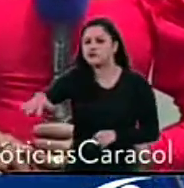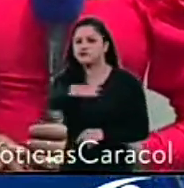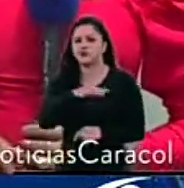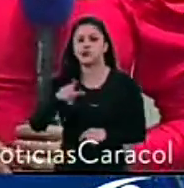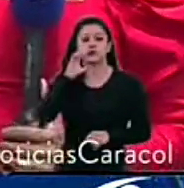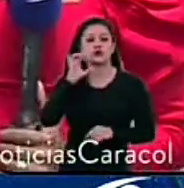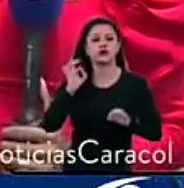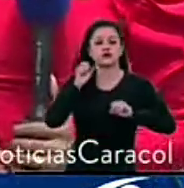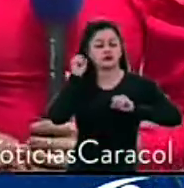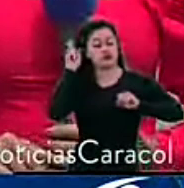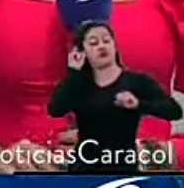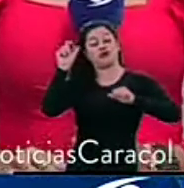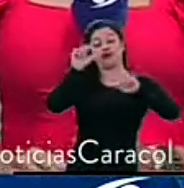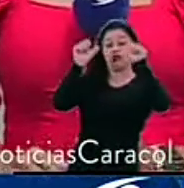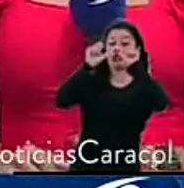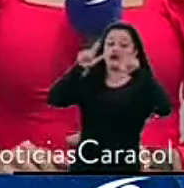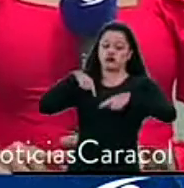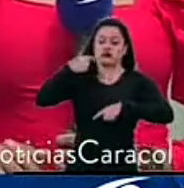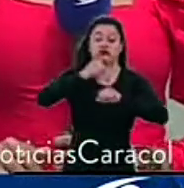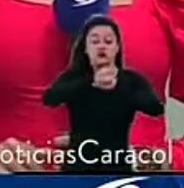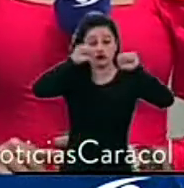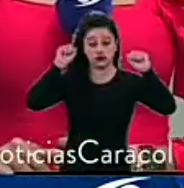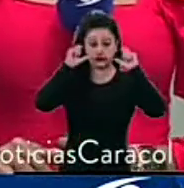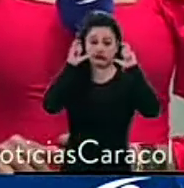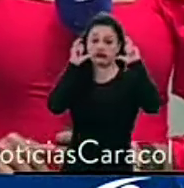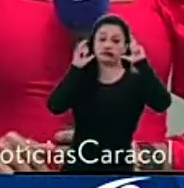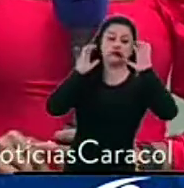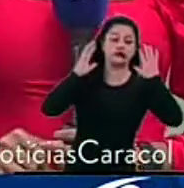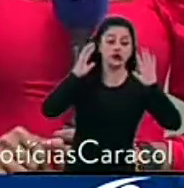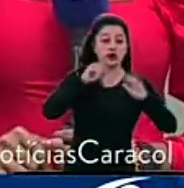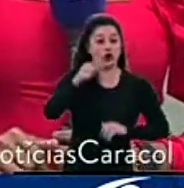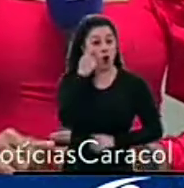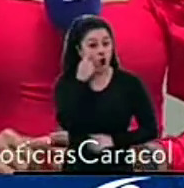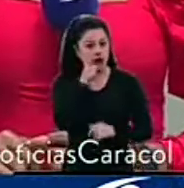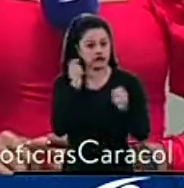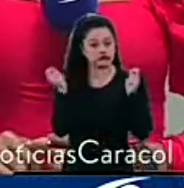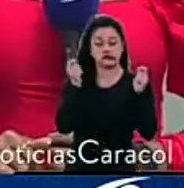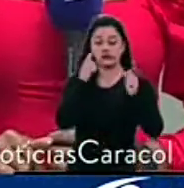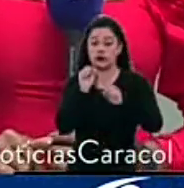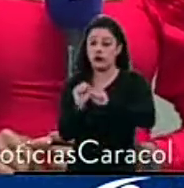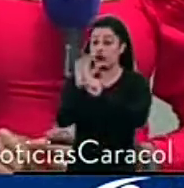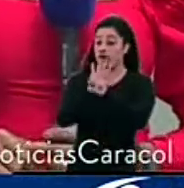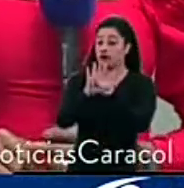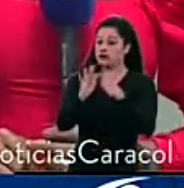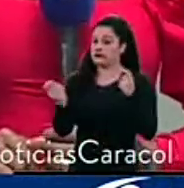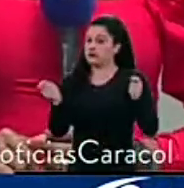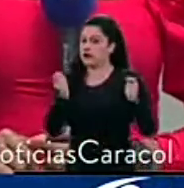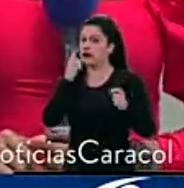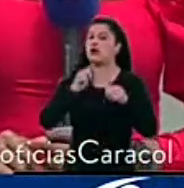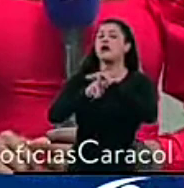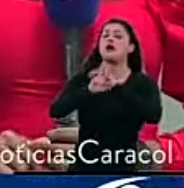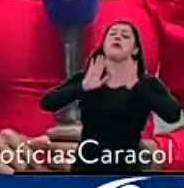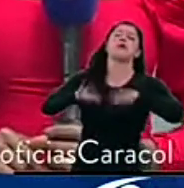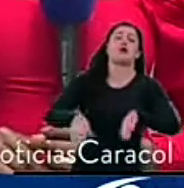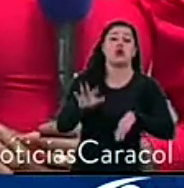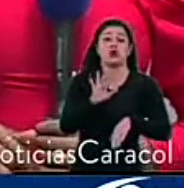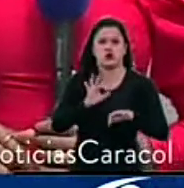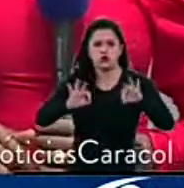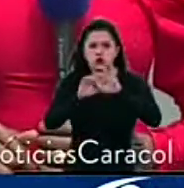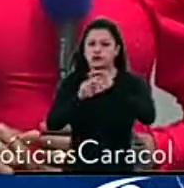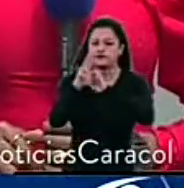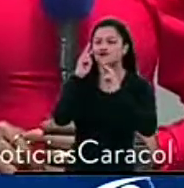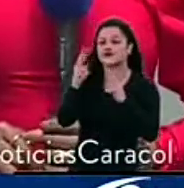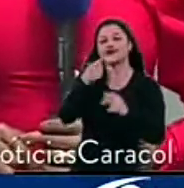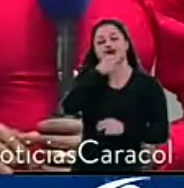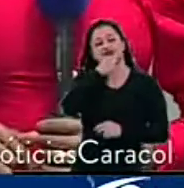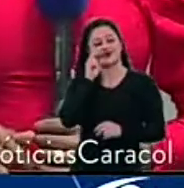del contagio del COVID-19. No se puede bajar la guardia, pero quien, bueno, a esta hora sonríe plenamente es mi querida Stephanie,